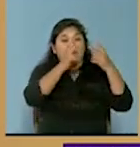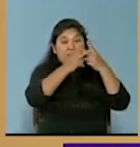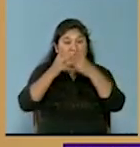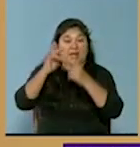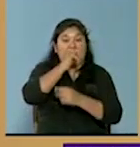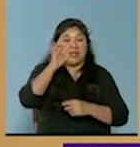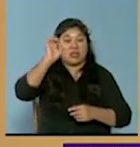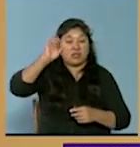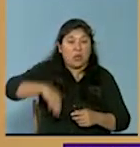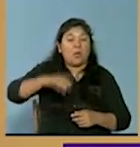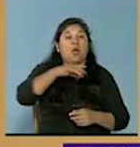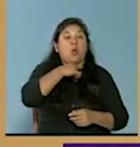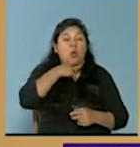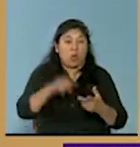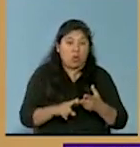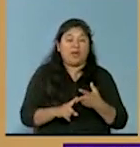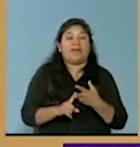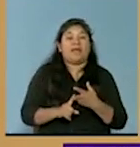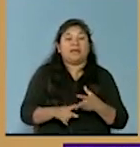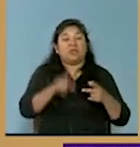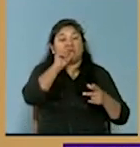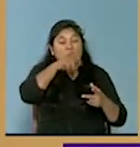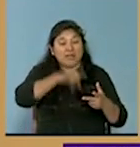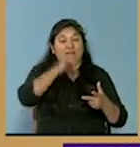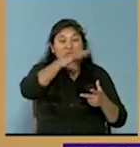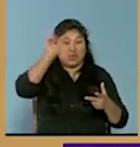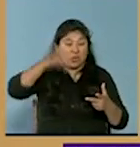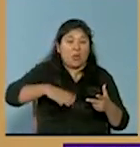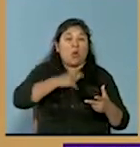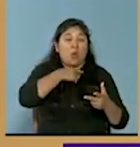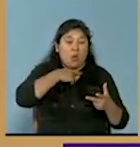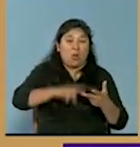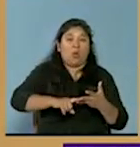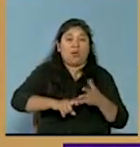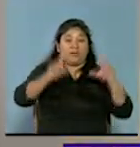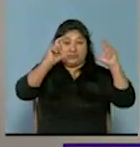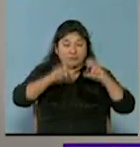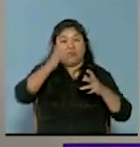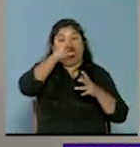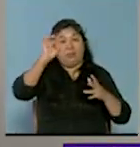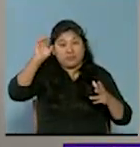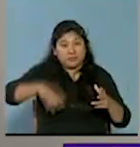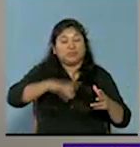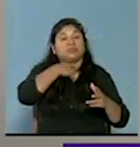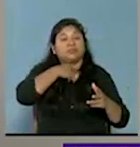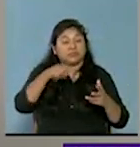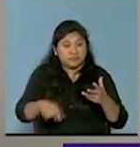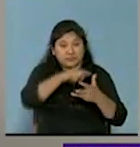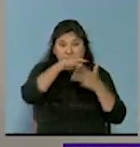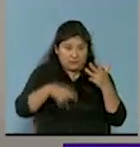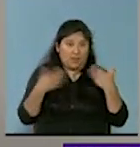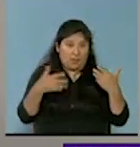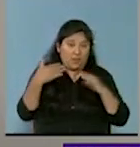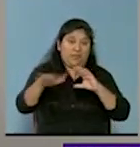en twitter arroba son jujuy en instagram es un punto jujuy y estamos tratando de estar en todas las redes sociales esta mañana en la radio decías que más allá de ropa de abrigo